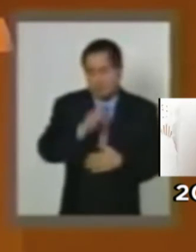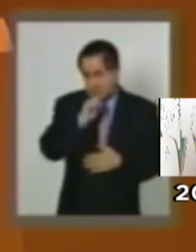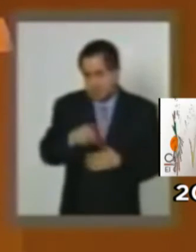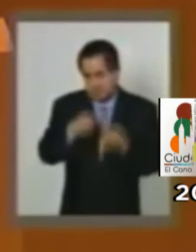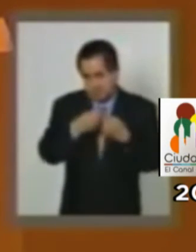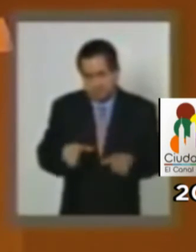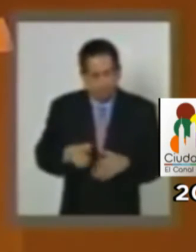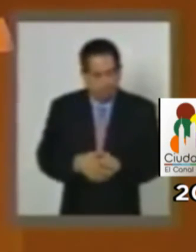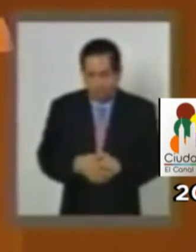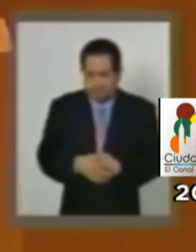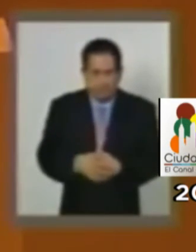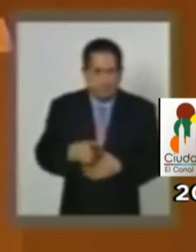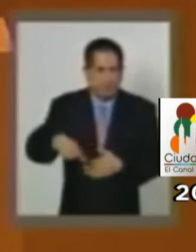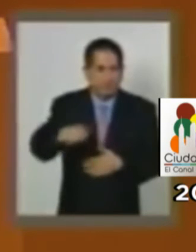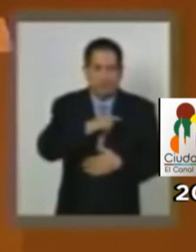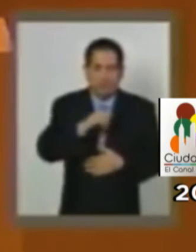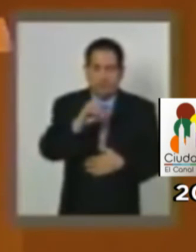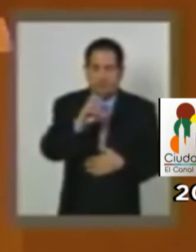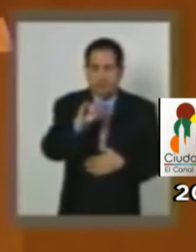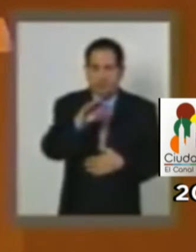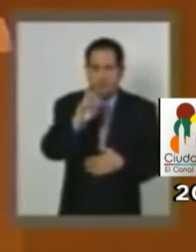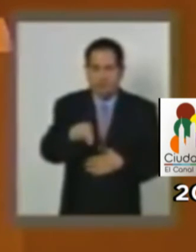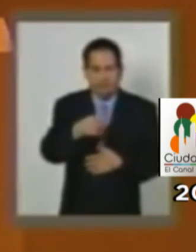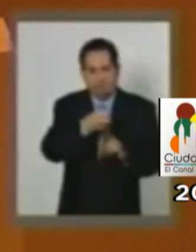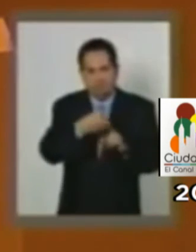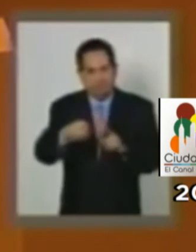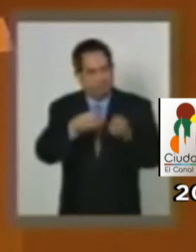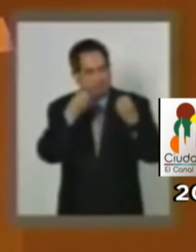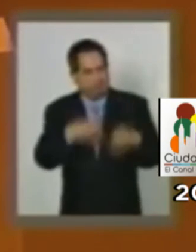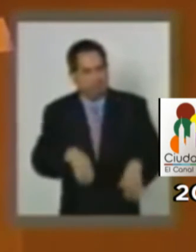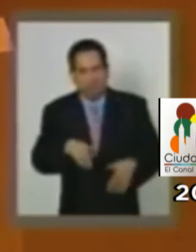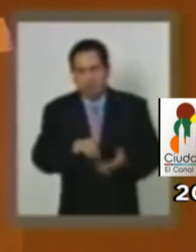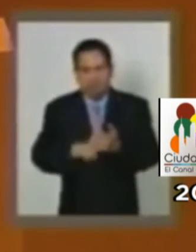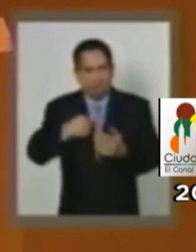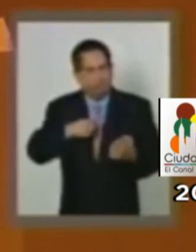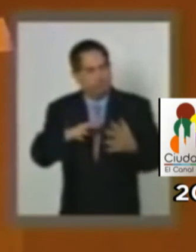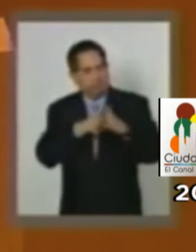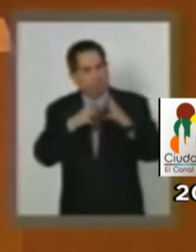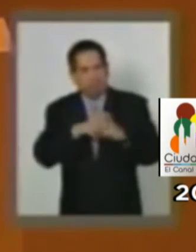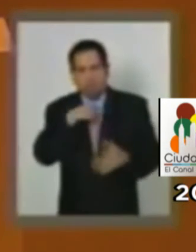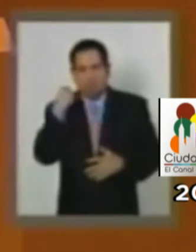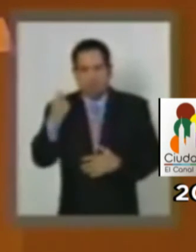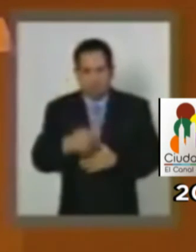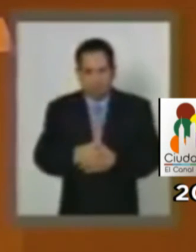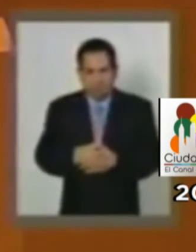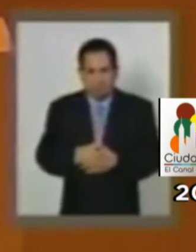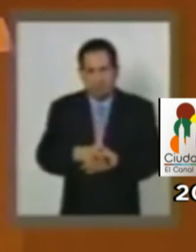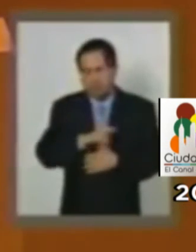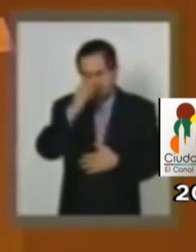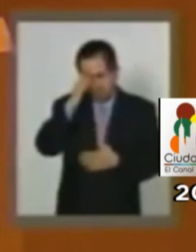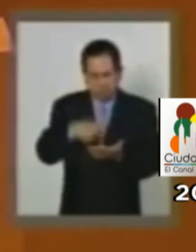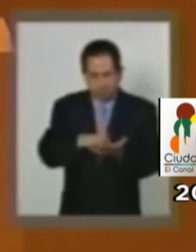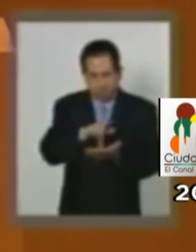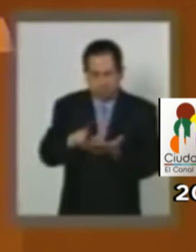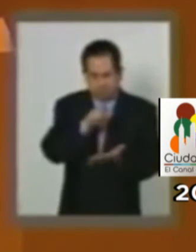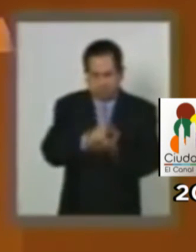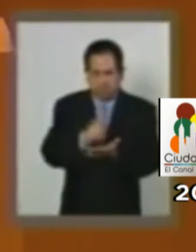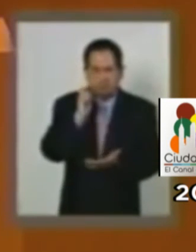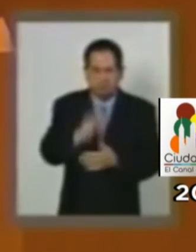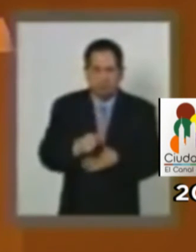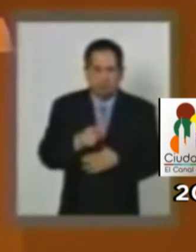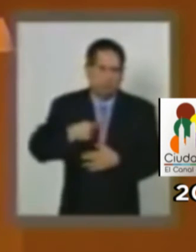Luis Sánchez. Con el crimen organizado, Se reconoce con esta ley que se